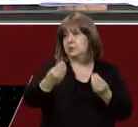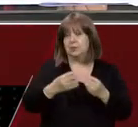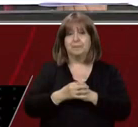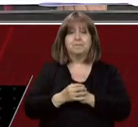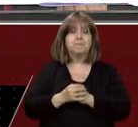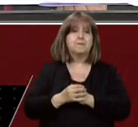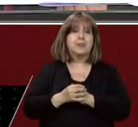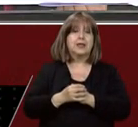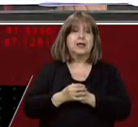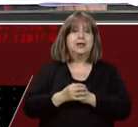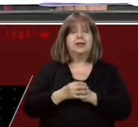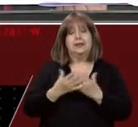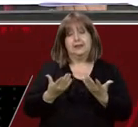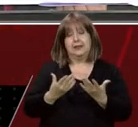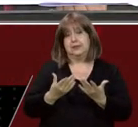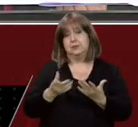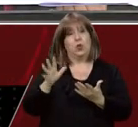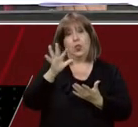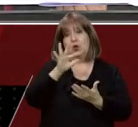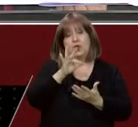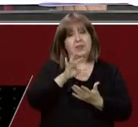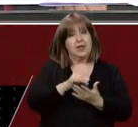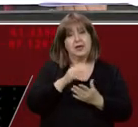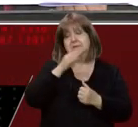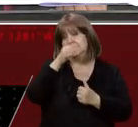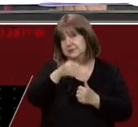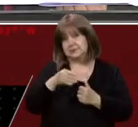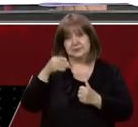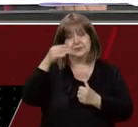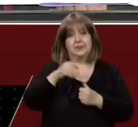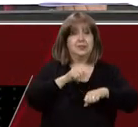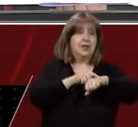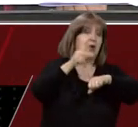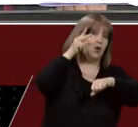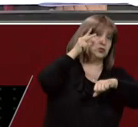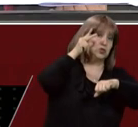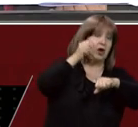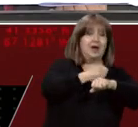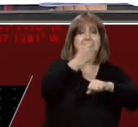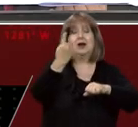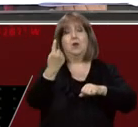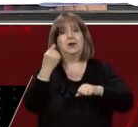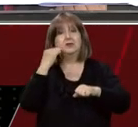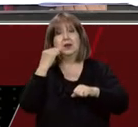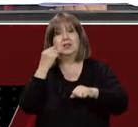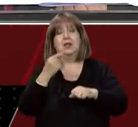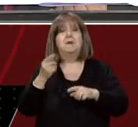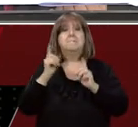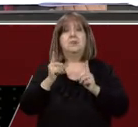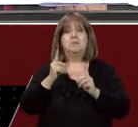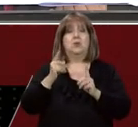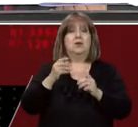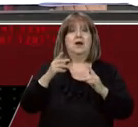El paso que tenemos siguiente es todos los días, seguir yendo, de 8 a 13, para que las víctimas repitan su